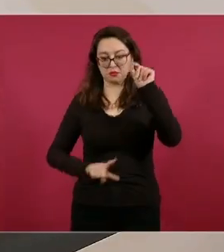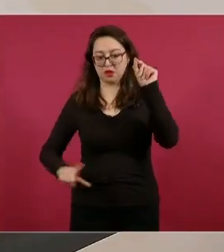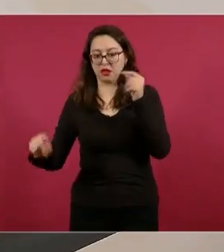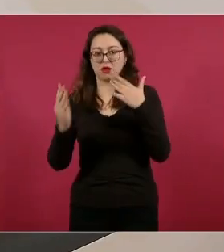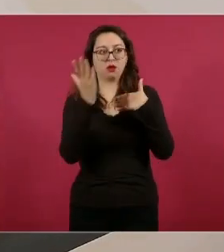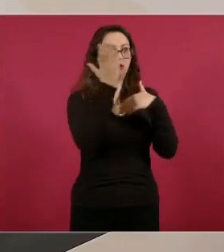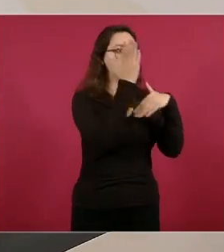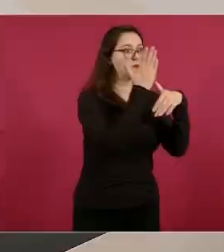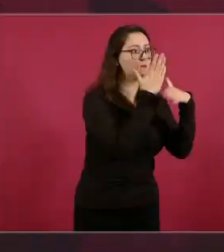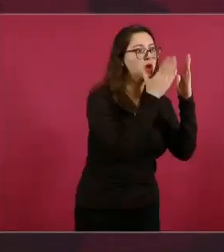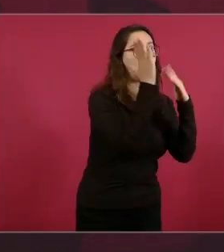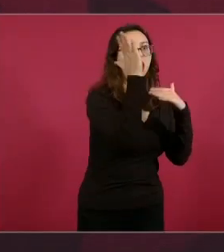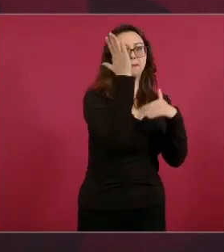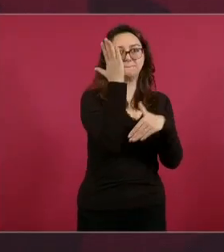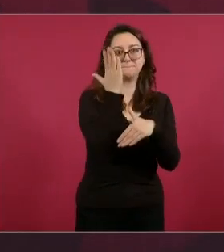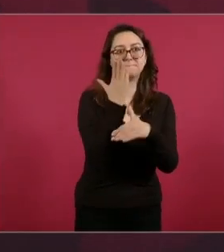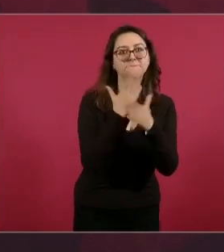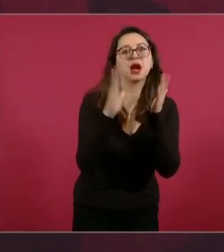neoliberales